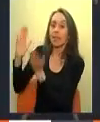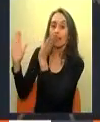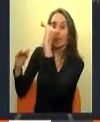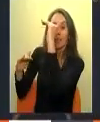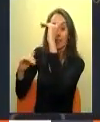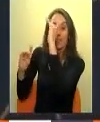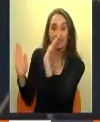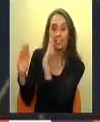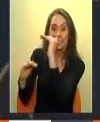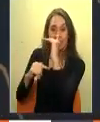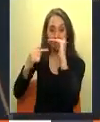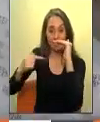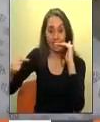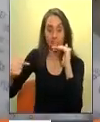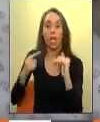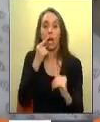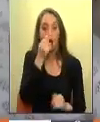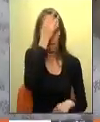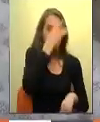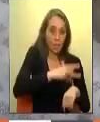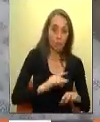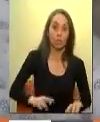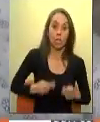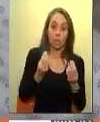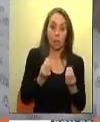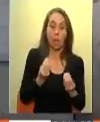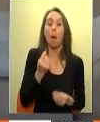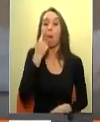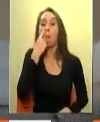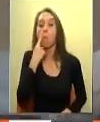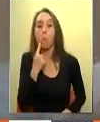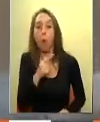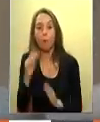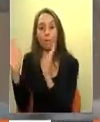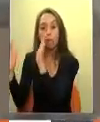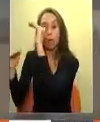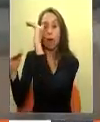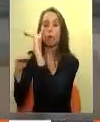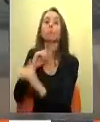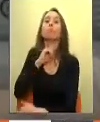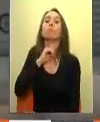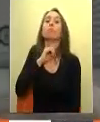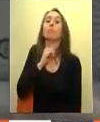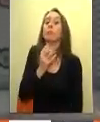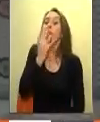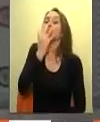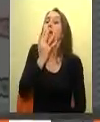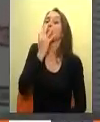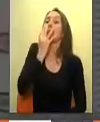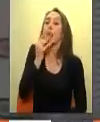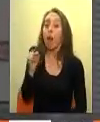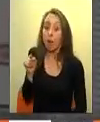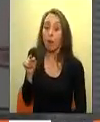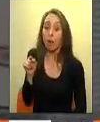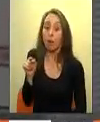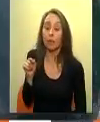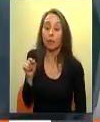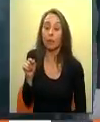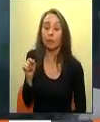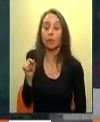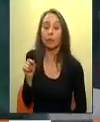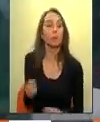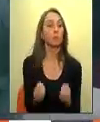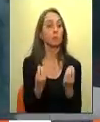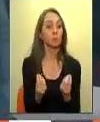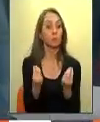y hemos probado en él el ventilador, mostrando una